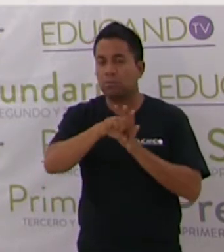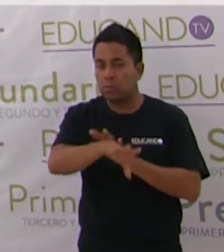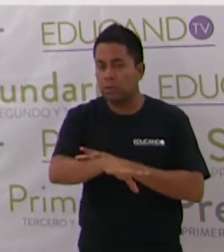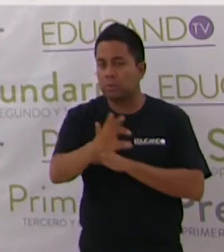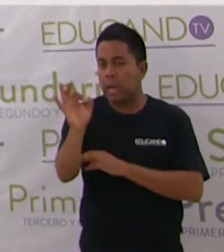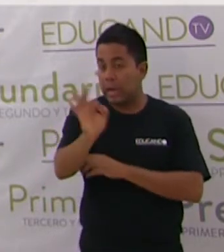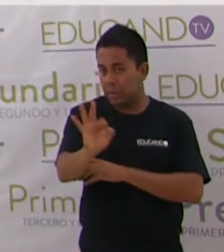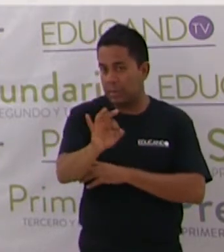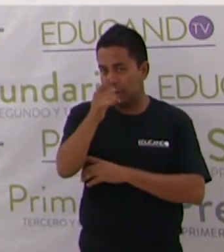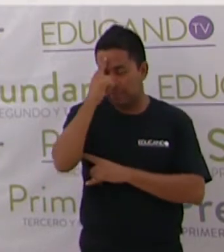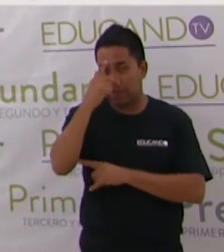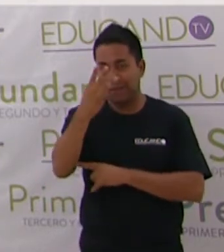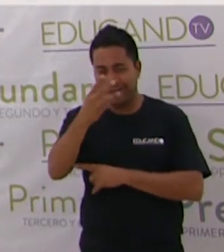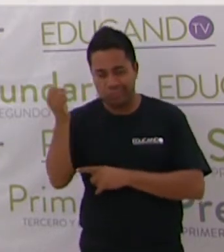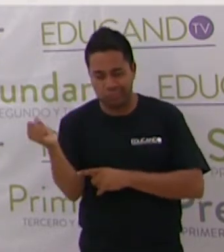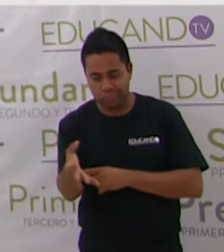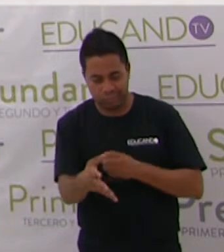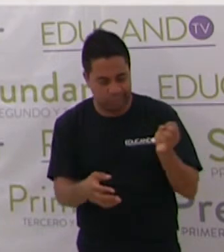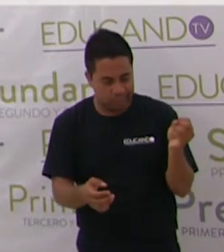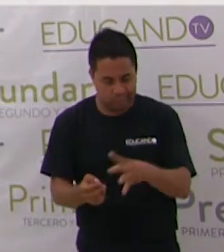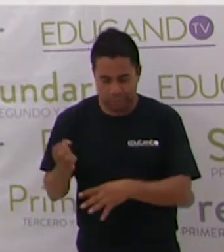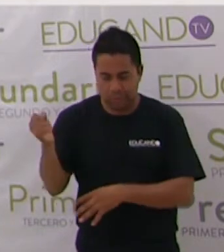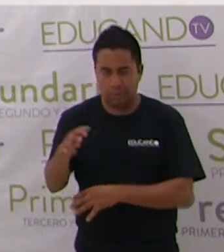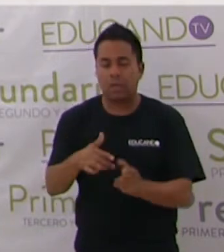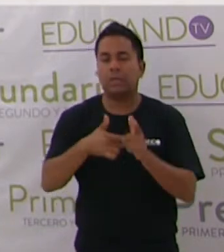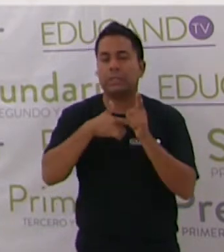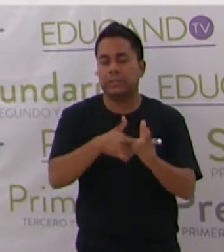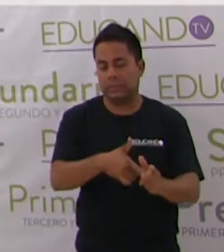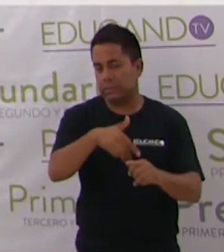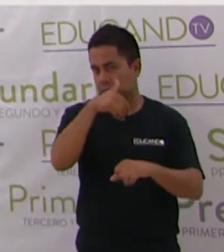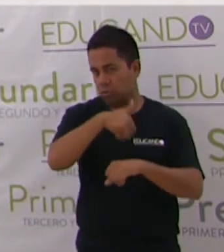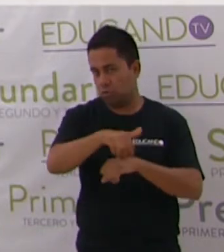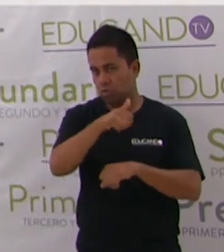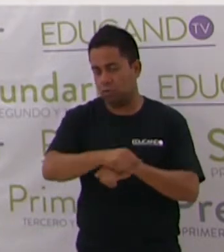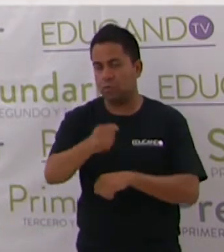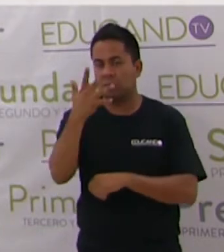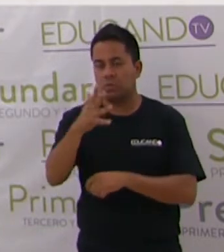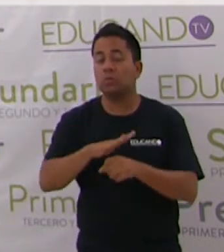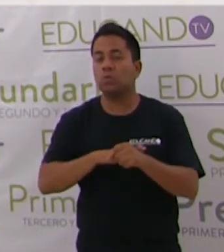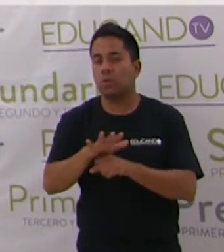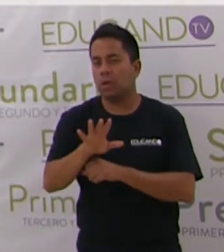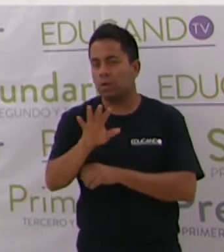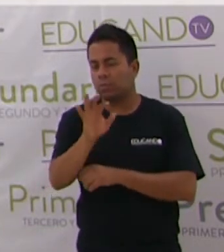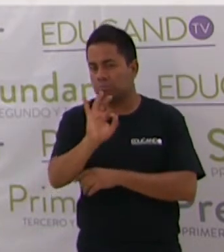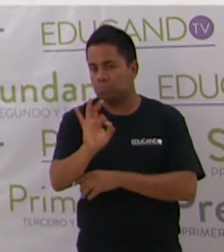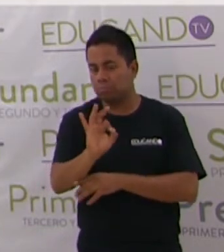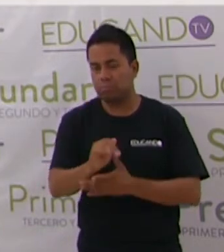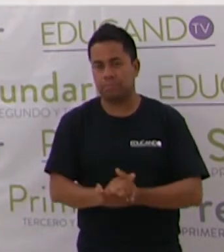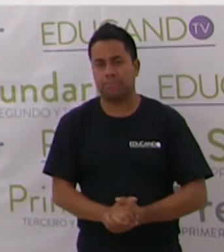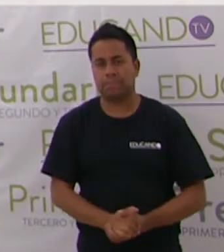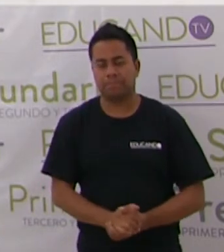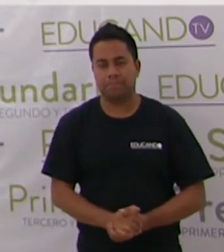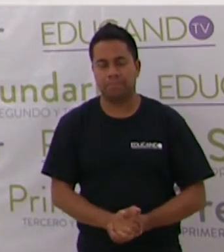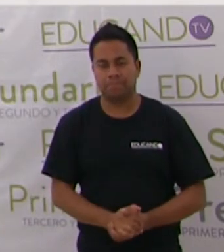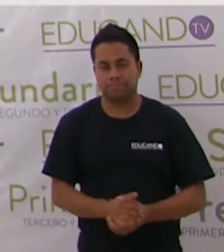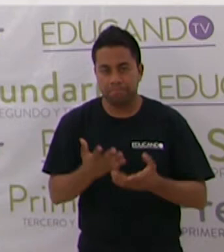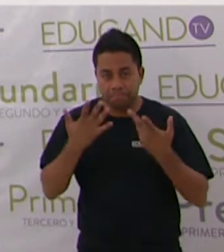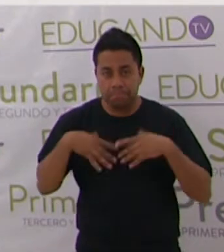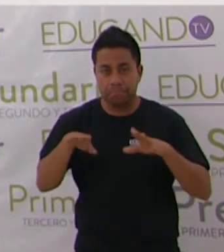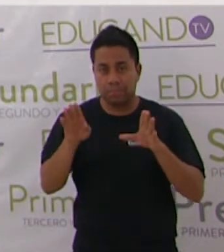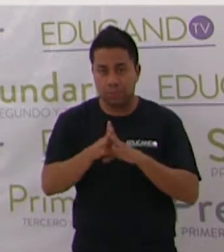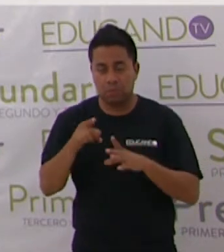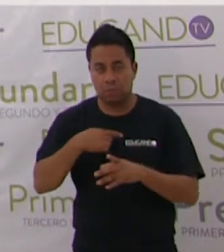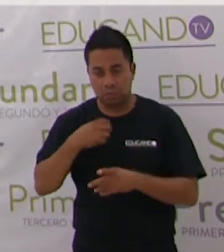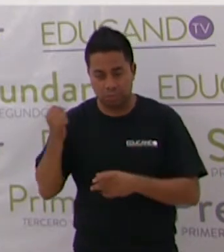los 3 lanzamientos me siga dando 5? Pues, como cada vez que